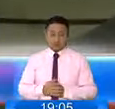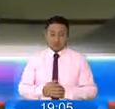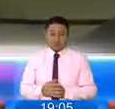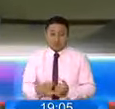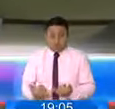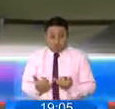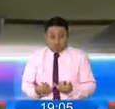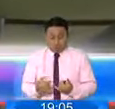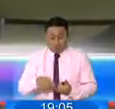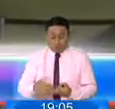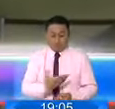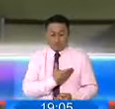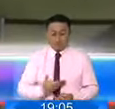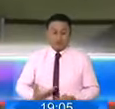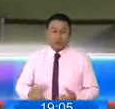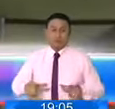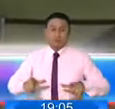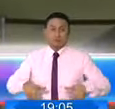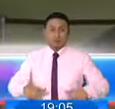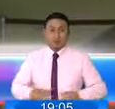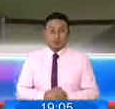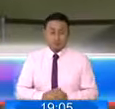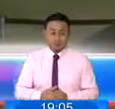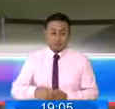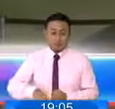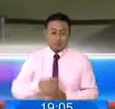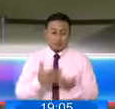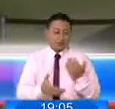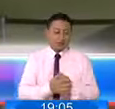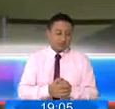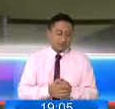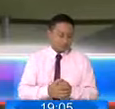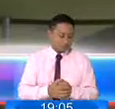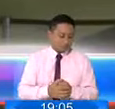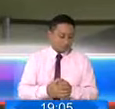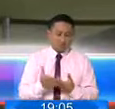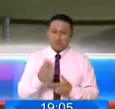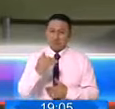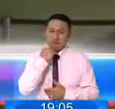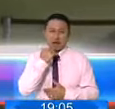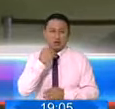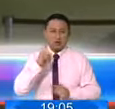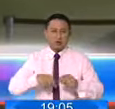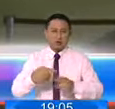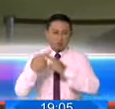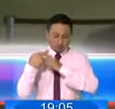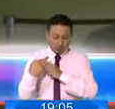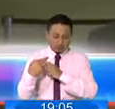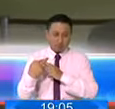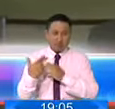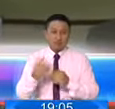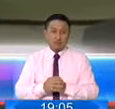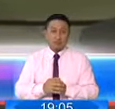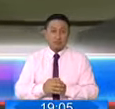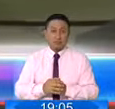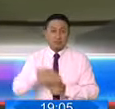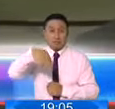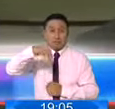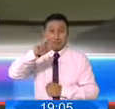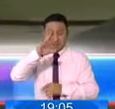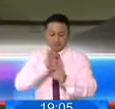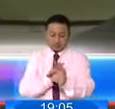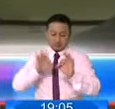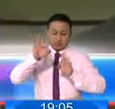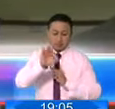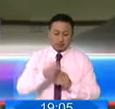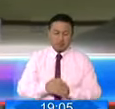momento, el presidente de la República, si no pudiera desempeñar temporalmente su cargo, sería sucedido por la doctora Vicuña. Pero si se